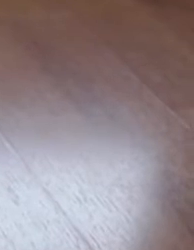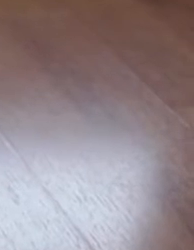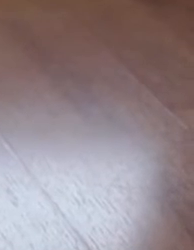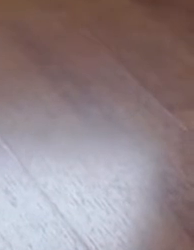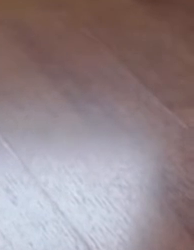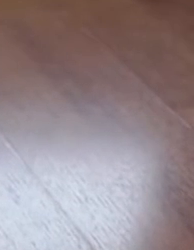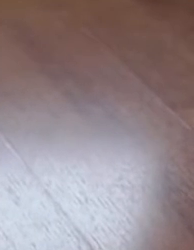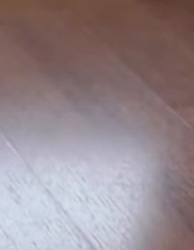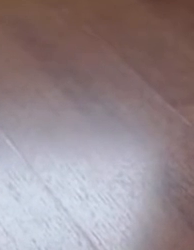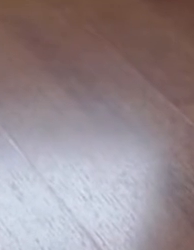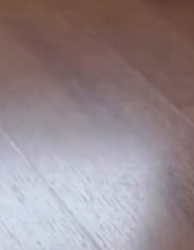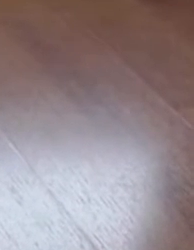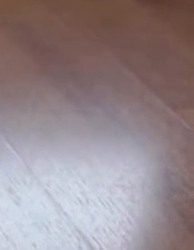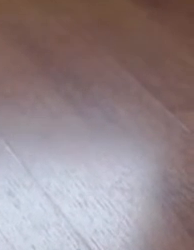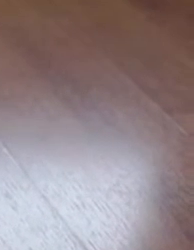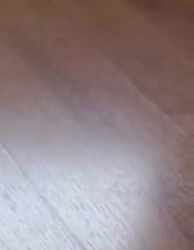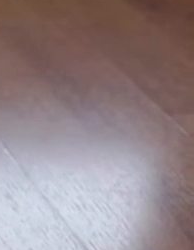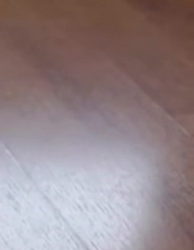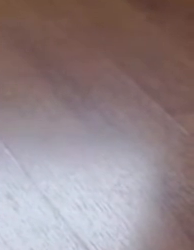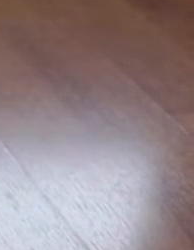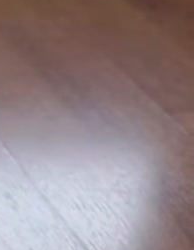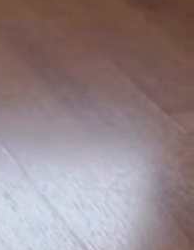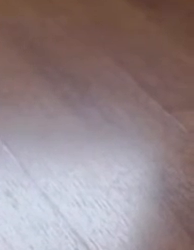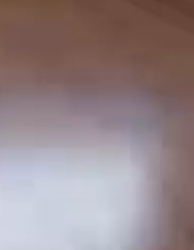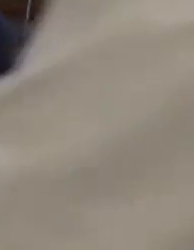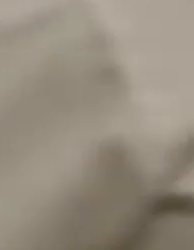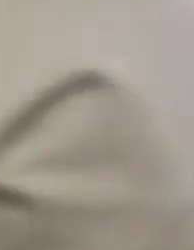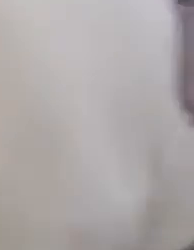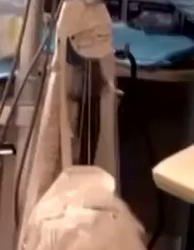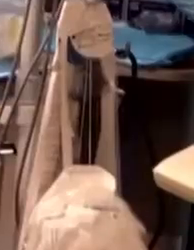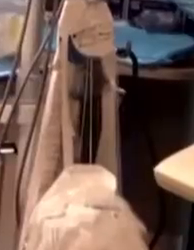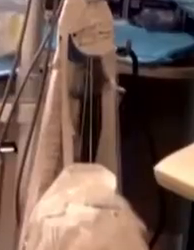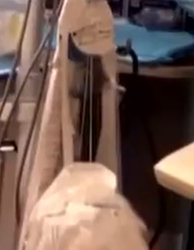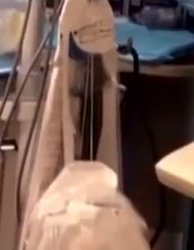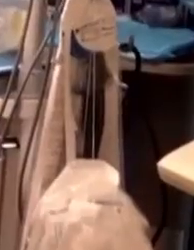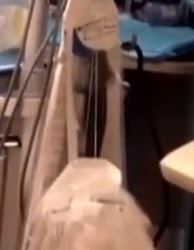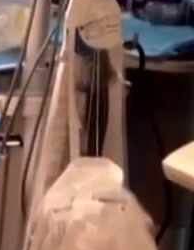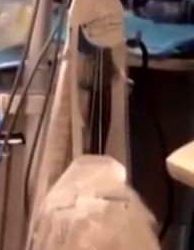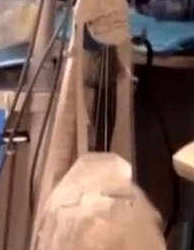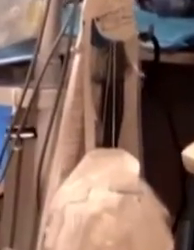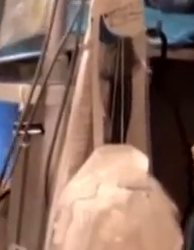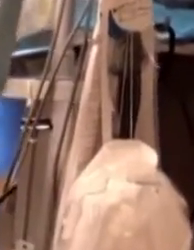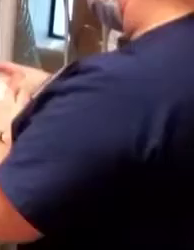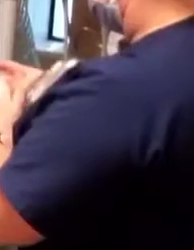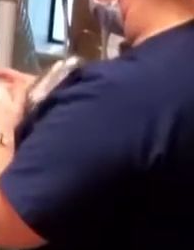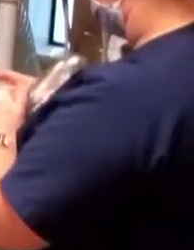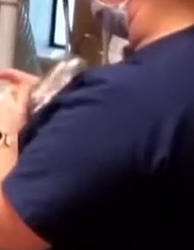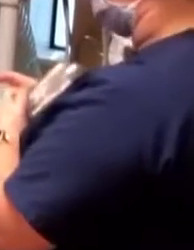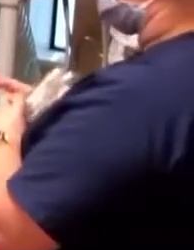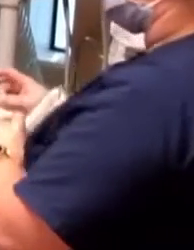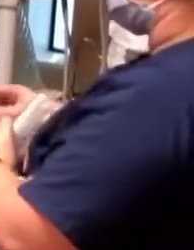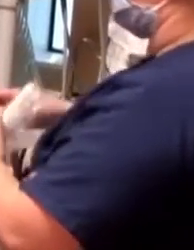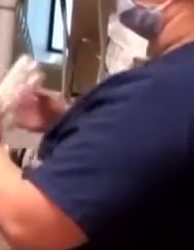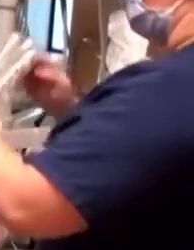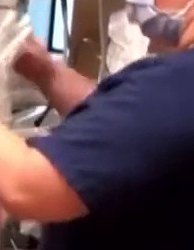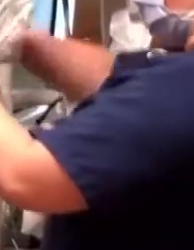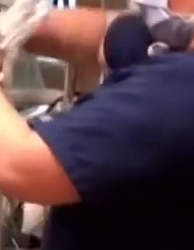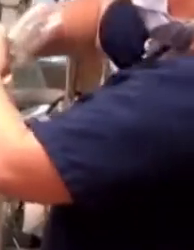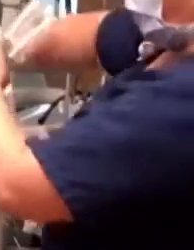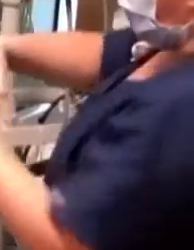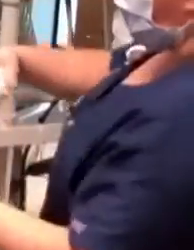en residencias de ancianos que asegura no haber ocultado y cambiarían todos los registros es consciente de ello